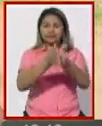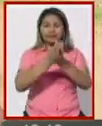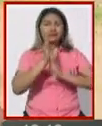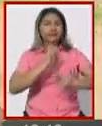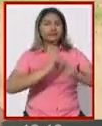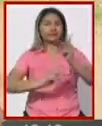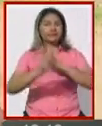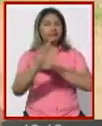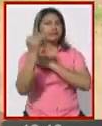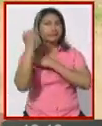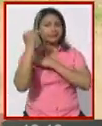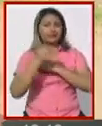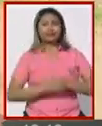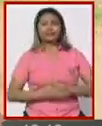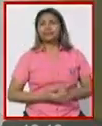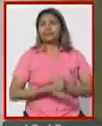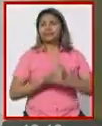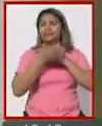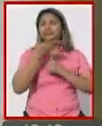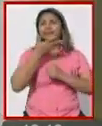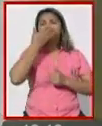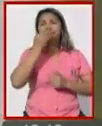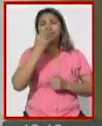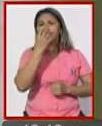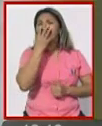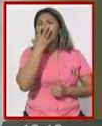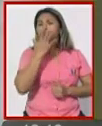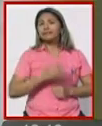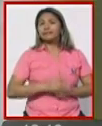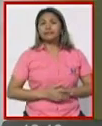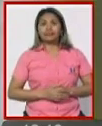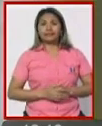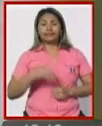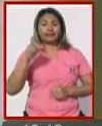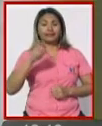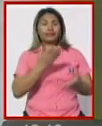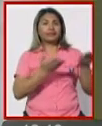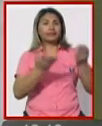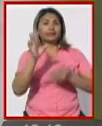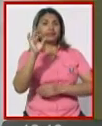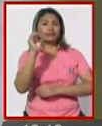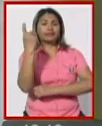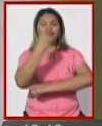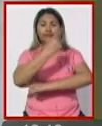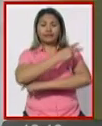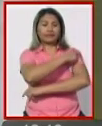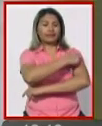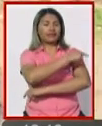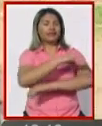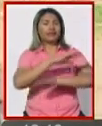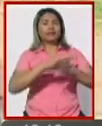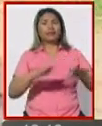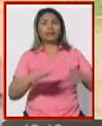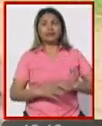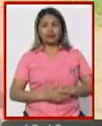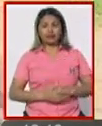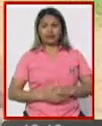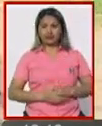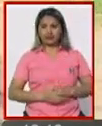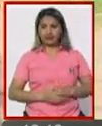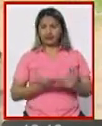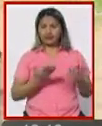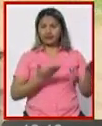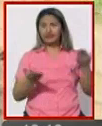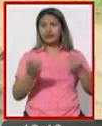al pueblo de Santa Cruz, un aspirador. El menor de 11 años se encuentra internado hace 8 días en el Hospital de Niños. El niño